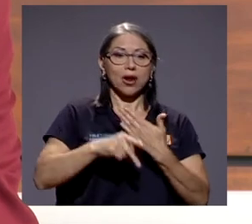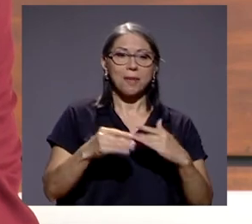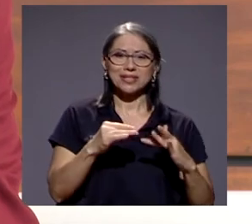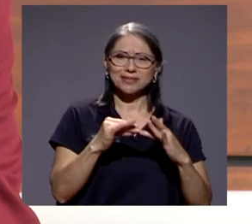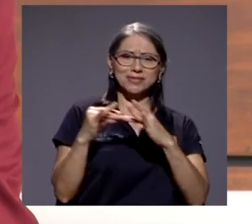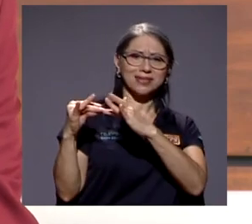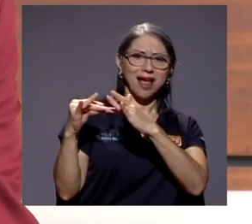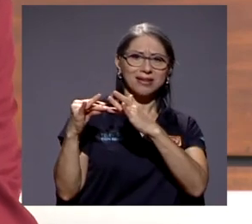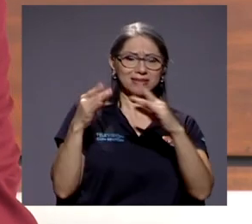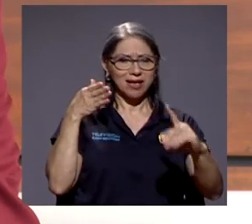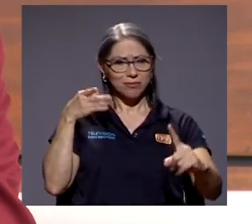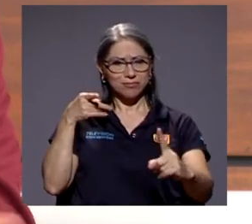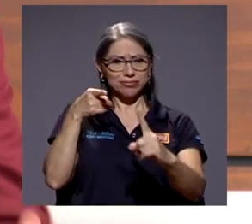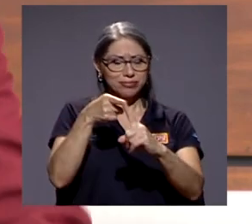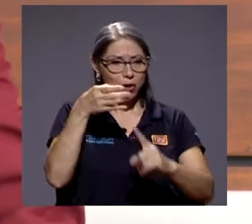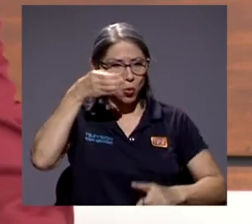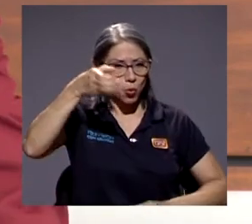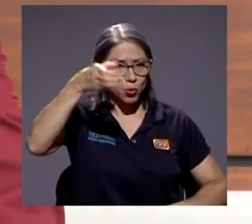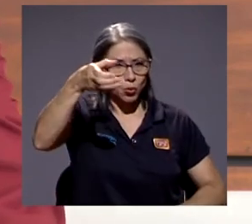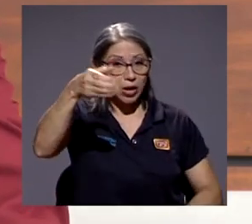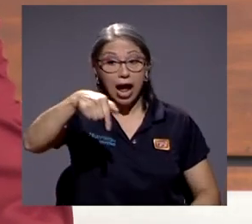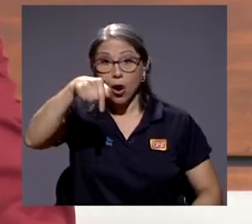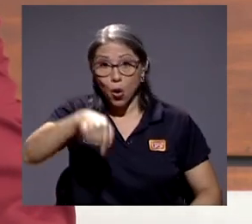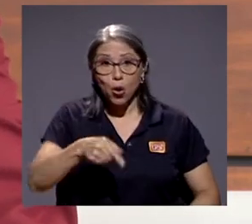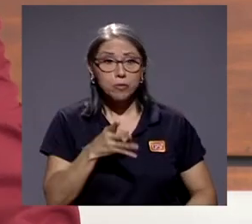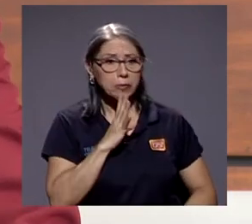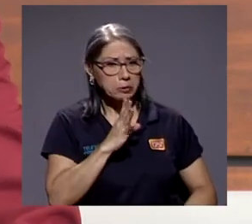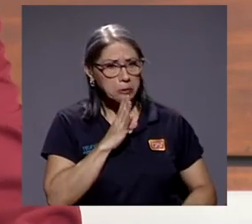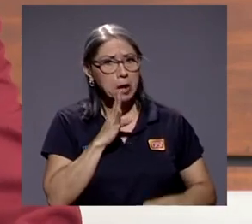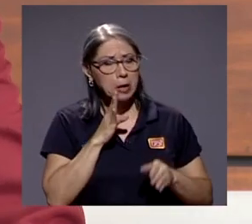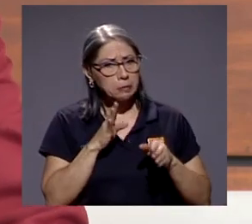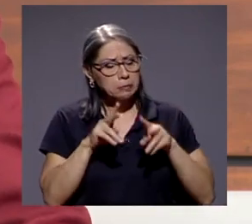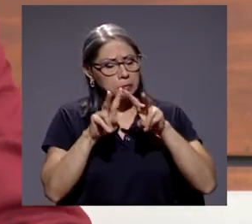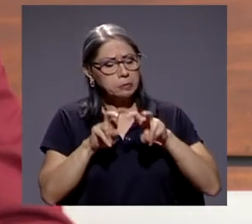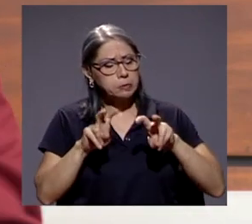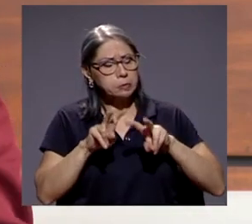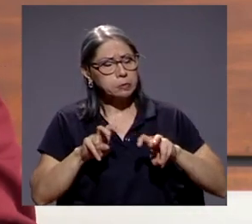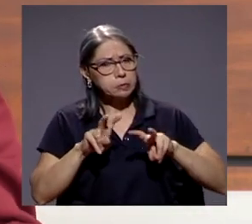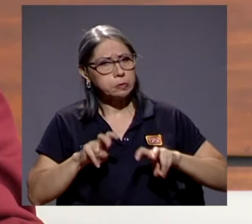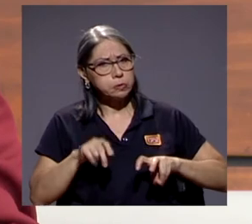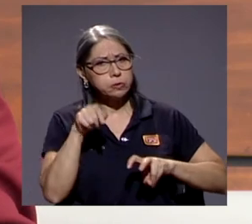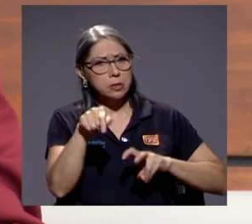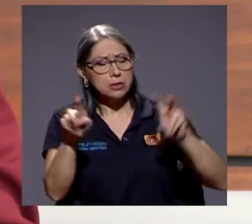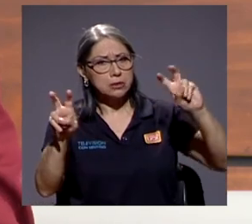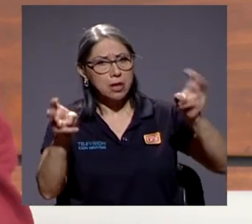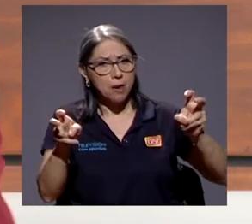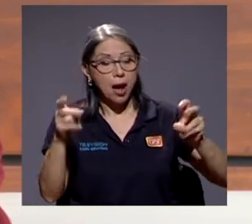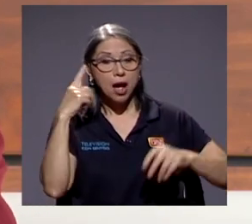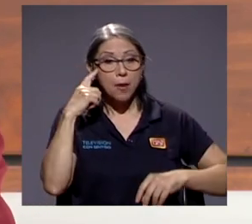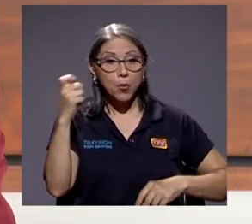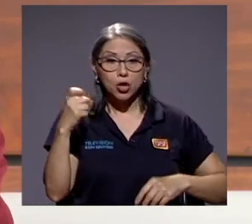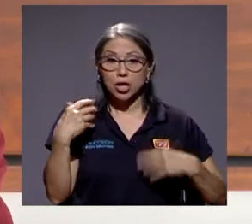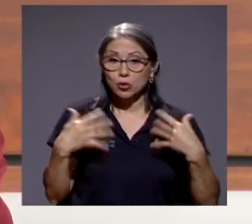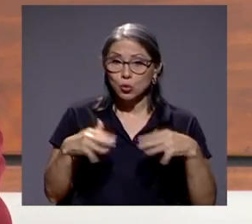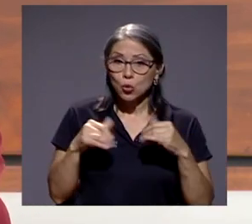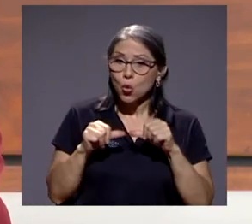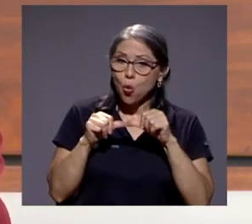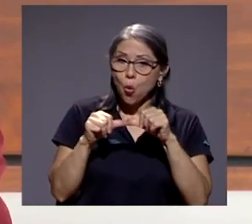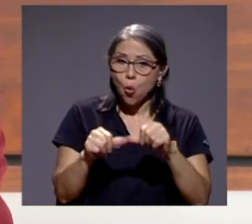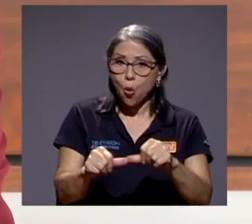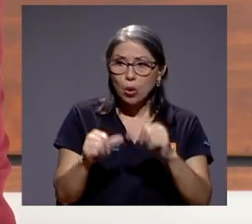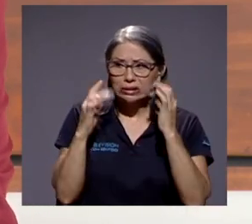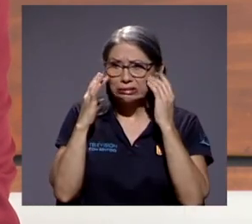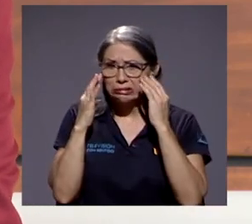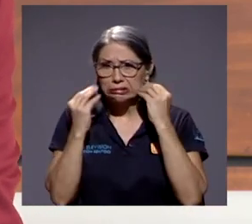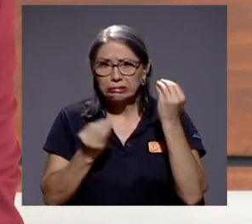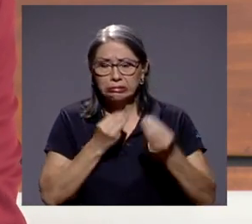dedicados a la cultura y hoy le vamos a dedicar un amplio segmento a este tema pues sigue siendo de gran preocupación la afectación